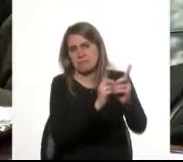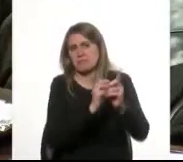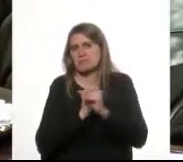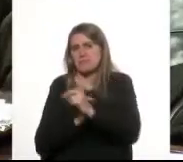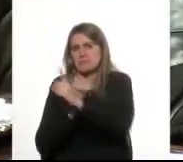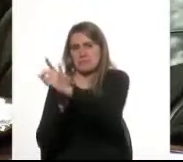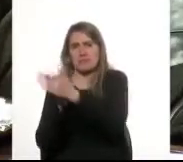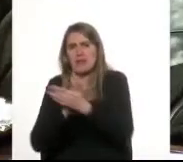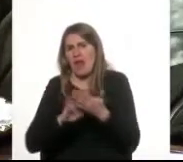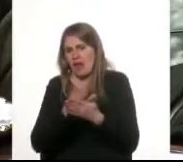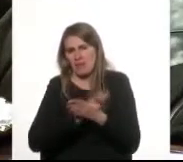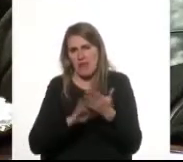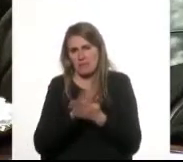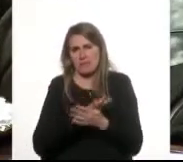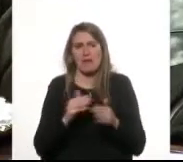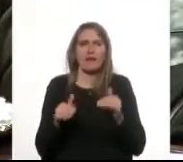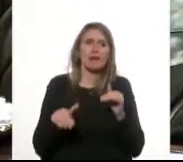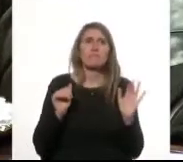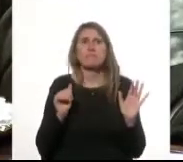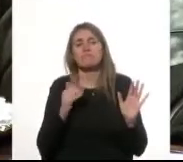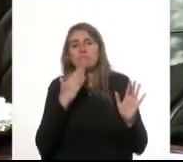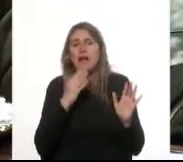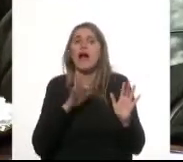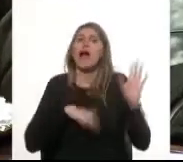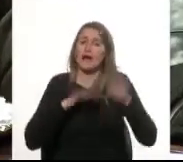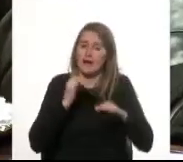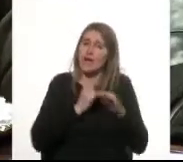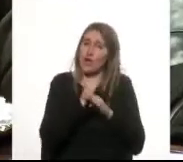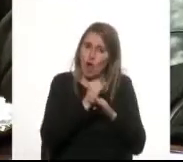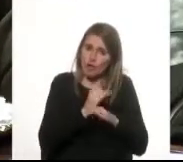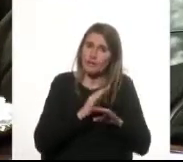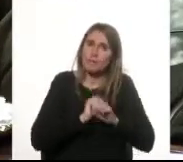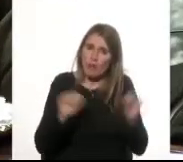no fui arbitrario, seguramente que me equivoqué mucho,